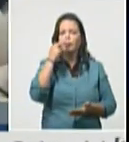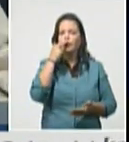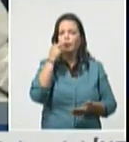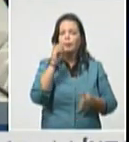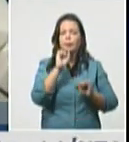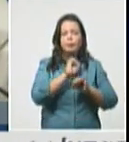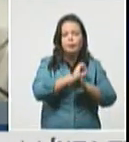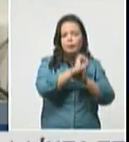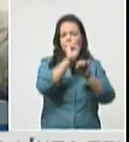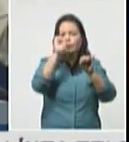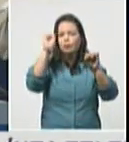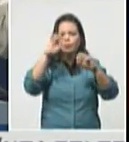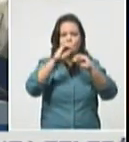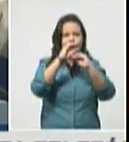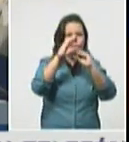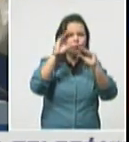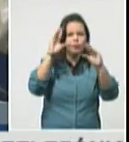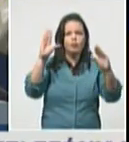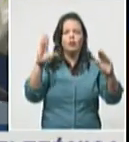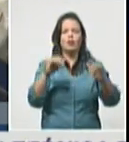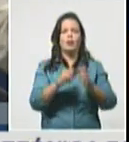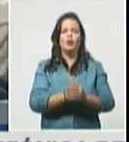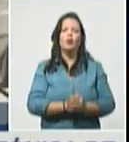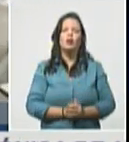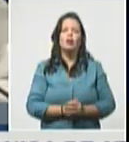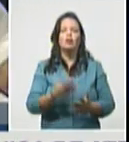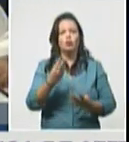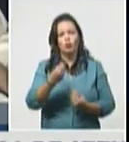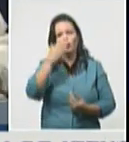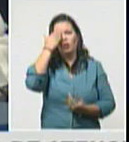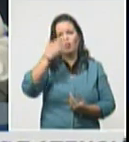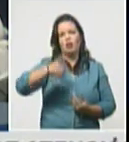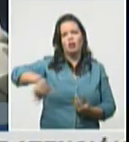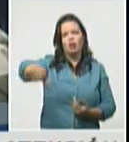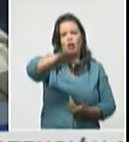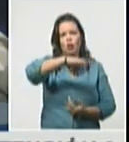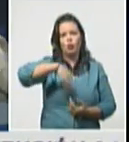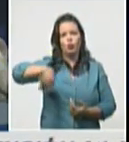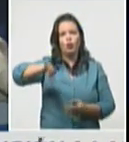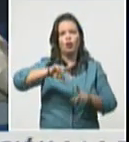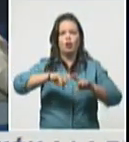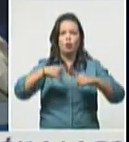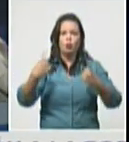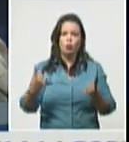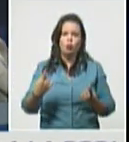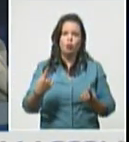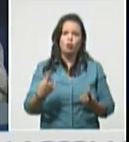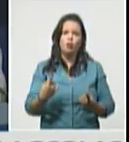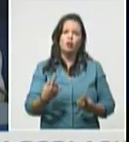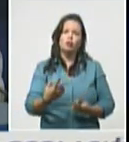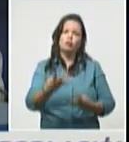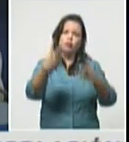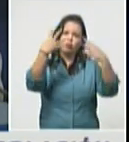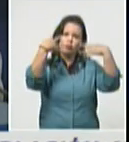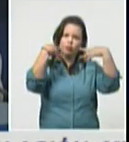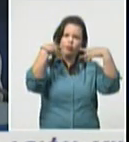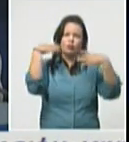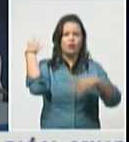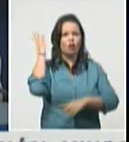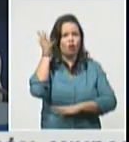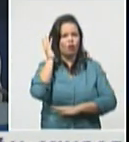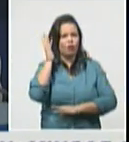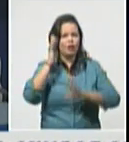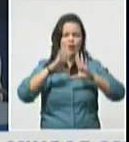terminamos. Agradecemos a todos ustedes que nos permiten la información y a todas las personas que nos